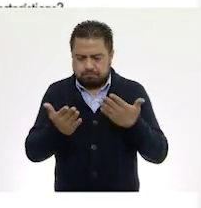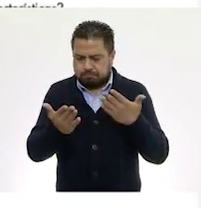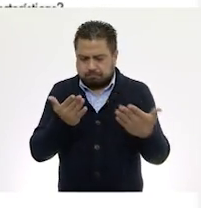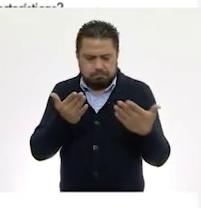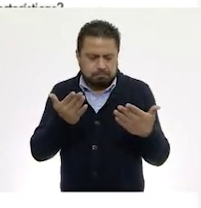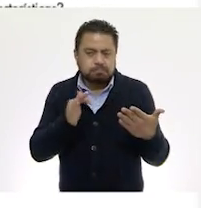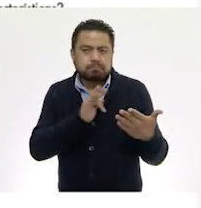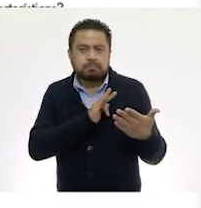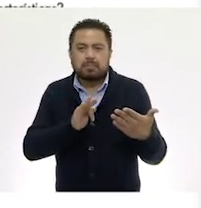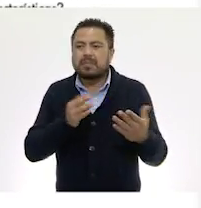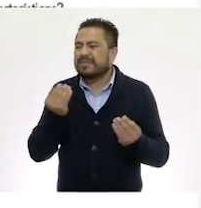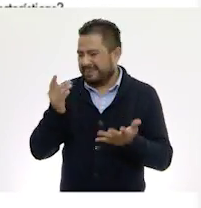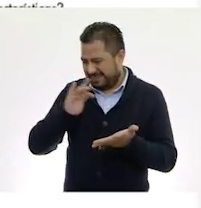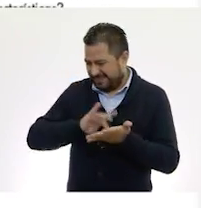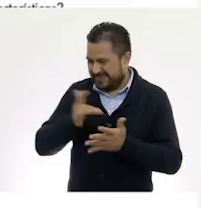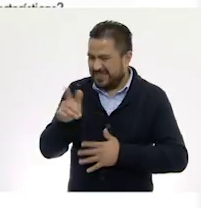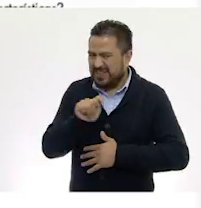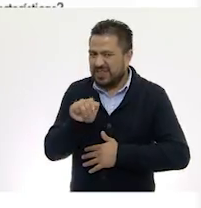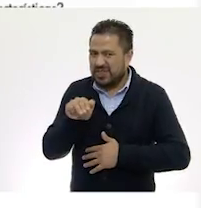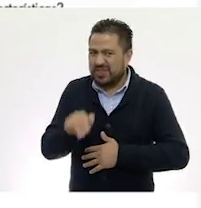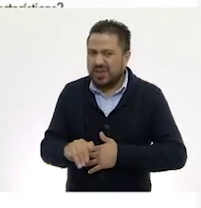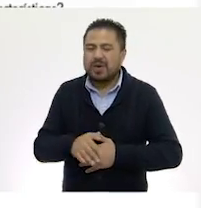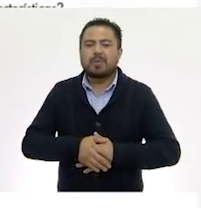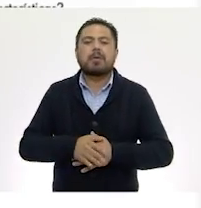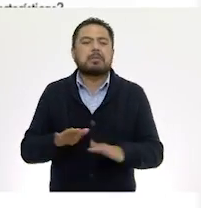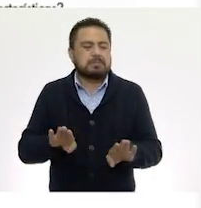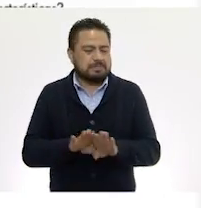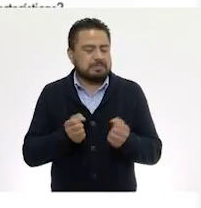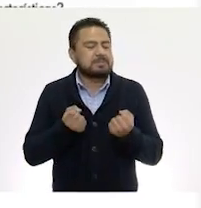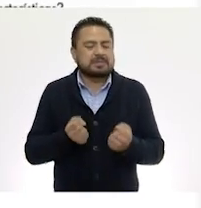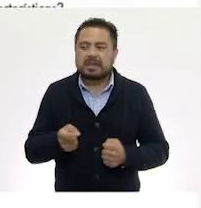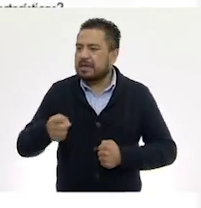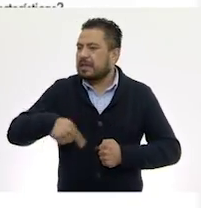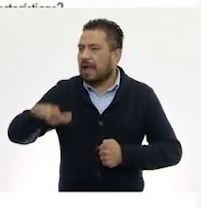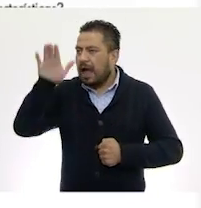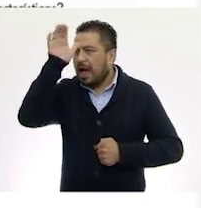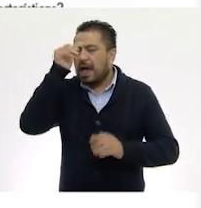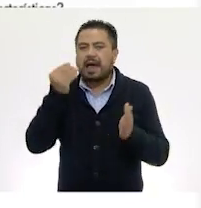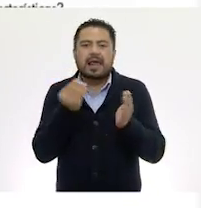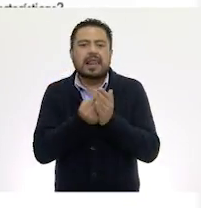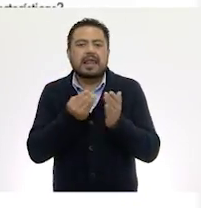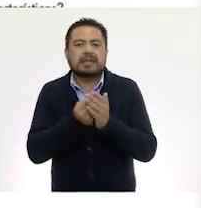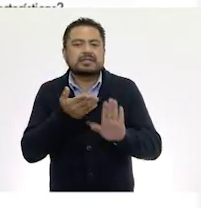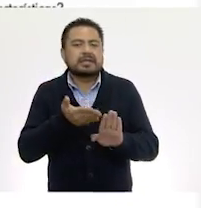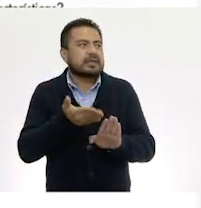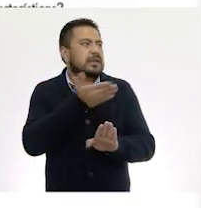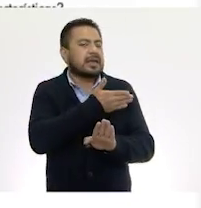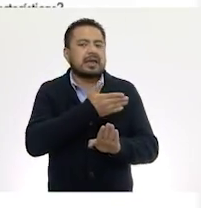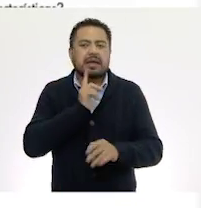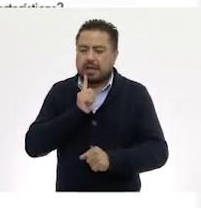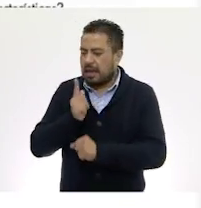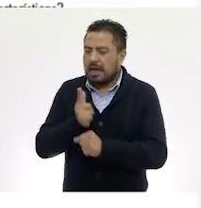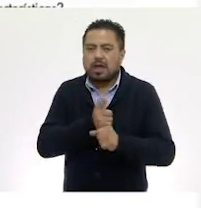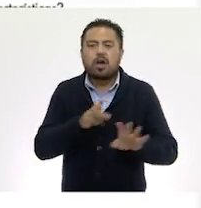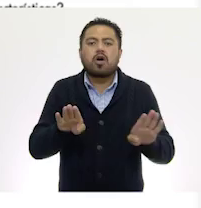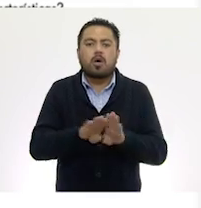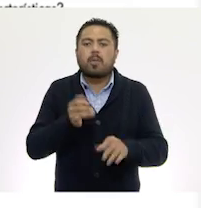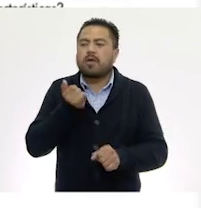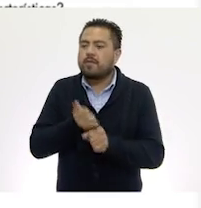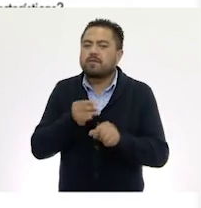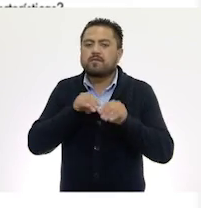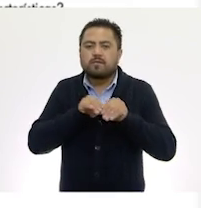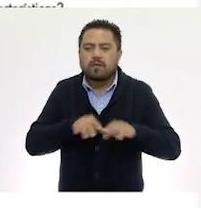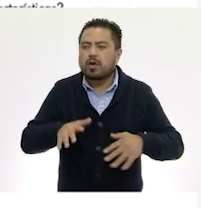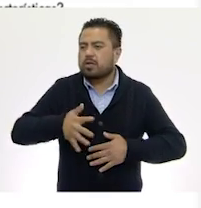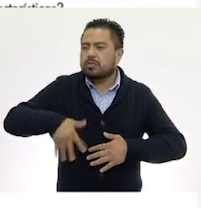contrastarla. Muchas gracias, Ton. Como seguramente recuerdan, en clases anteriores hemos visto cómo buscar información